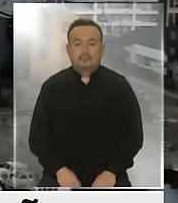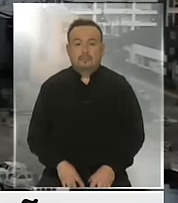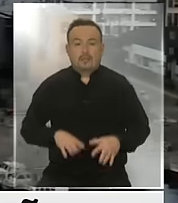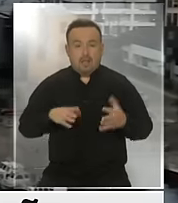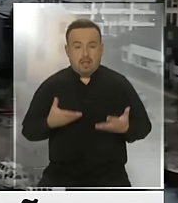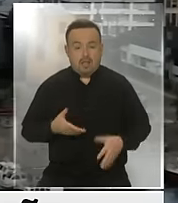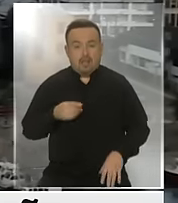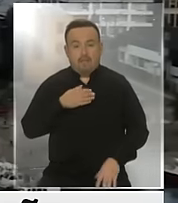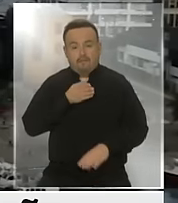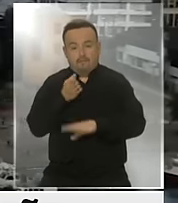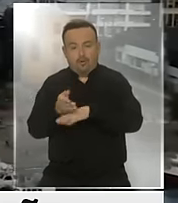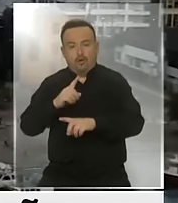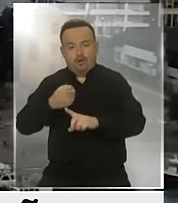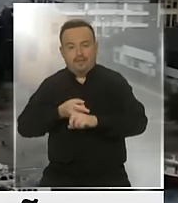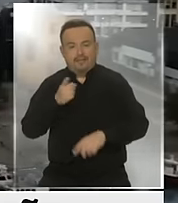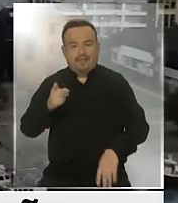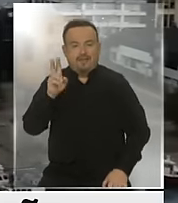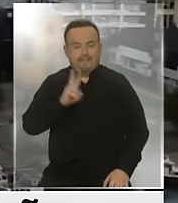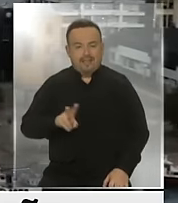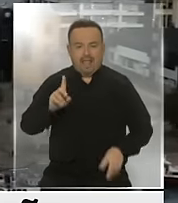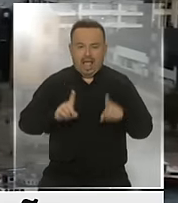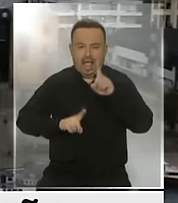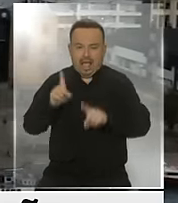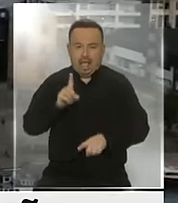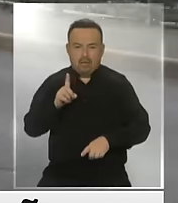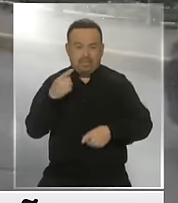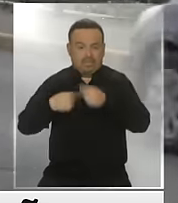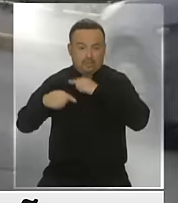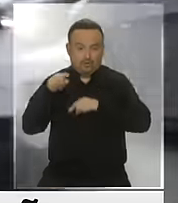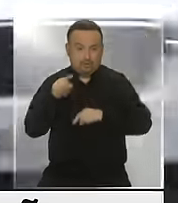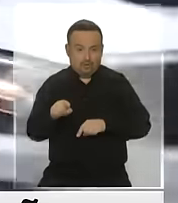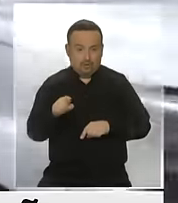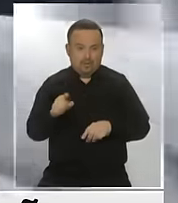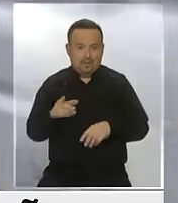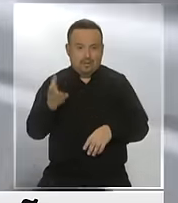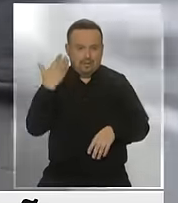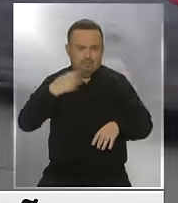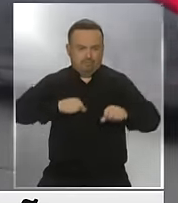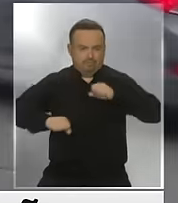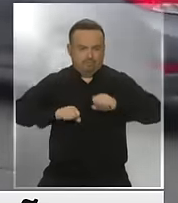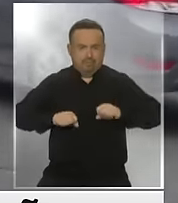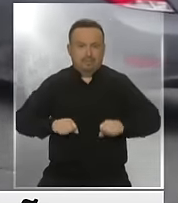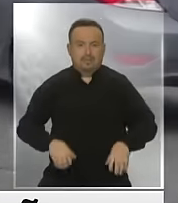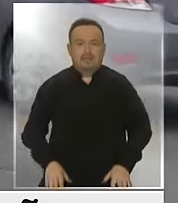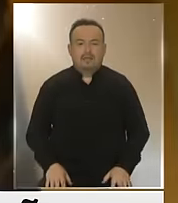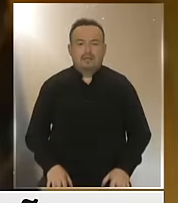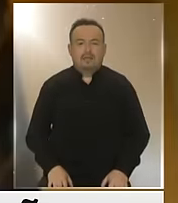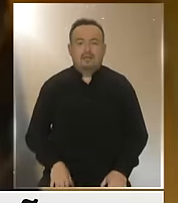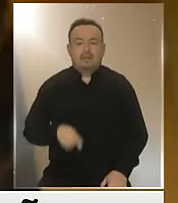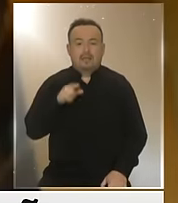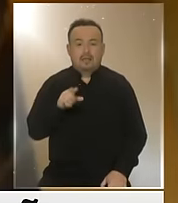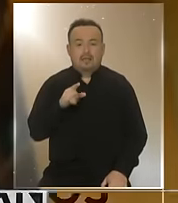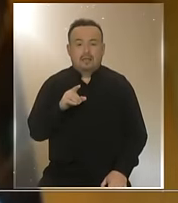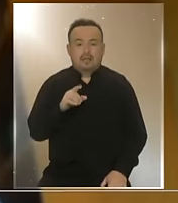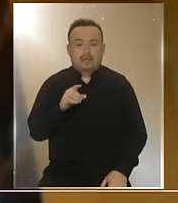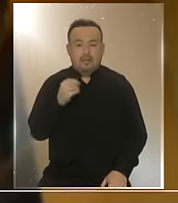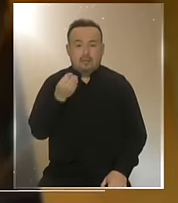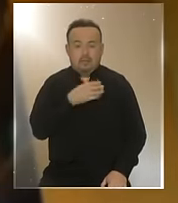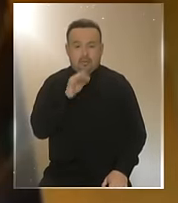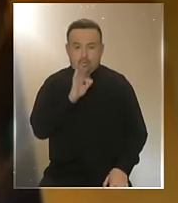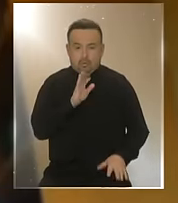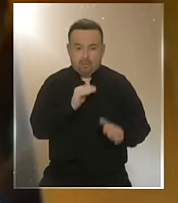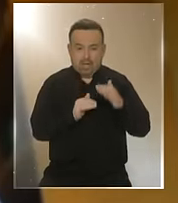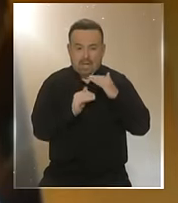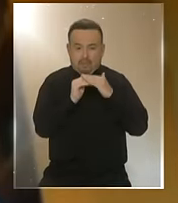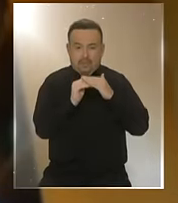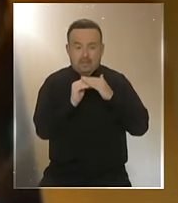Volvemos a Valdivia porque hay algunas historias que giran en torno a este cataclismo. La escala de Mercalli tiene un límite